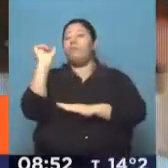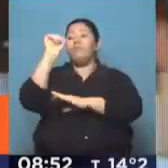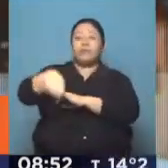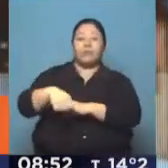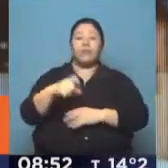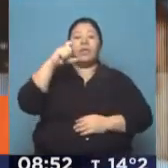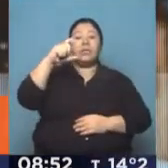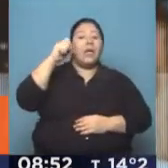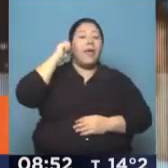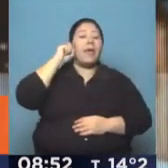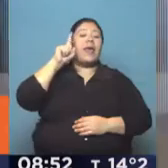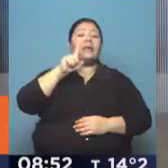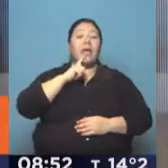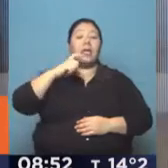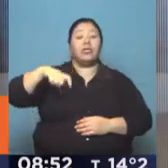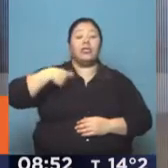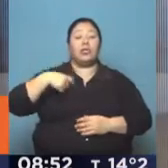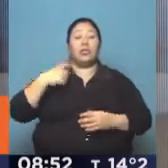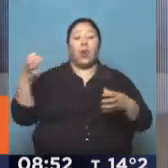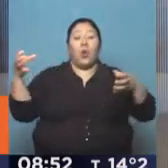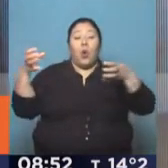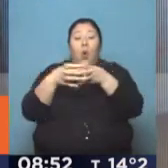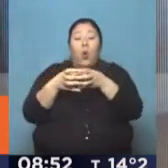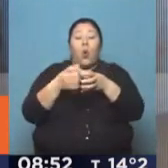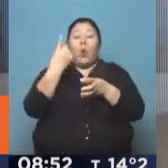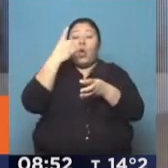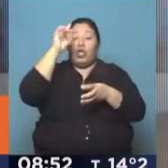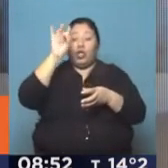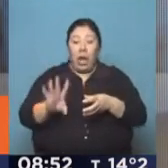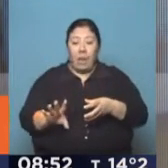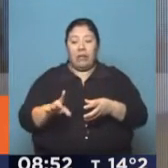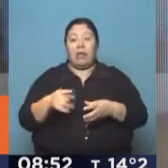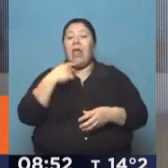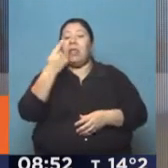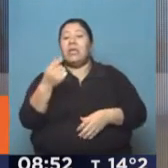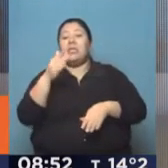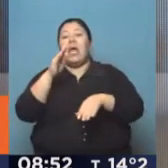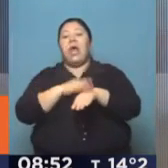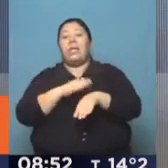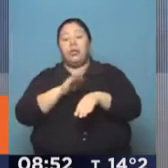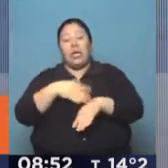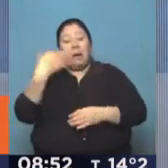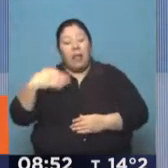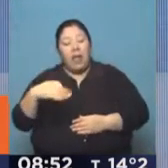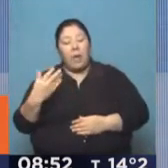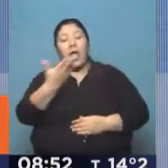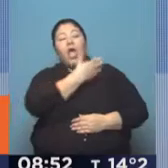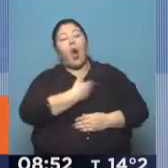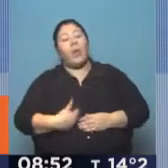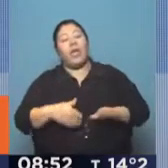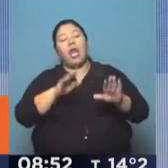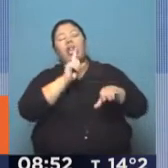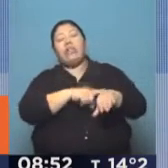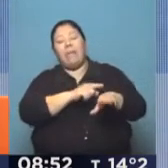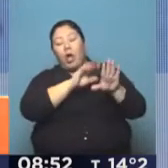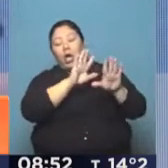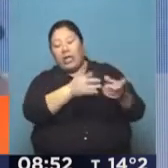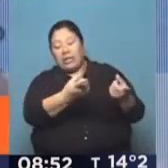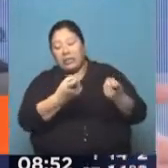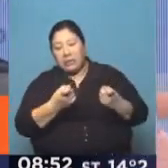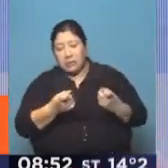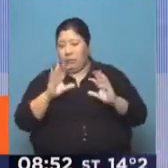unificada han dicho que hay que ser responsable y darle tiempo al gobierno más tiempo y el gobierno viene aplicando no sólo el tarifazo